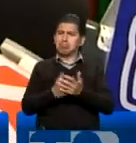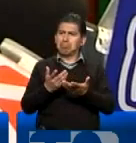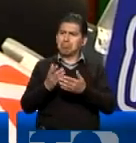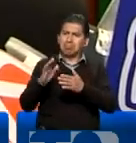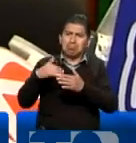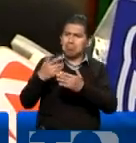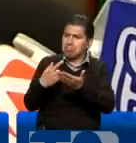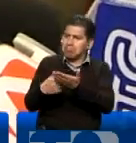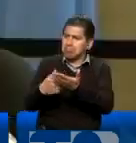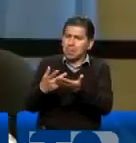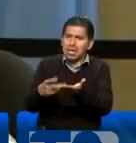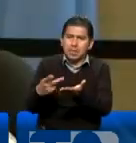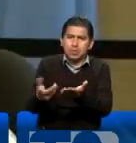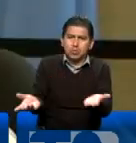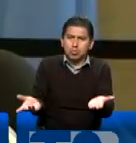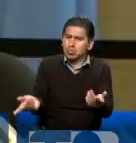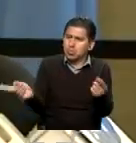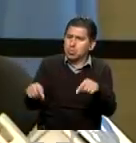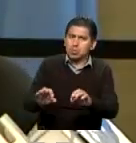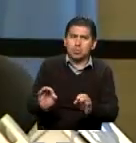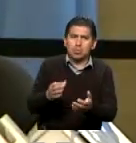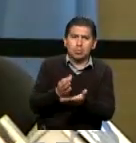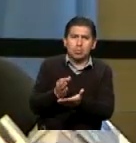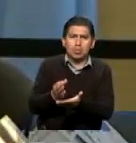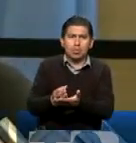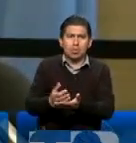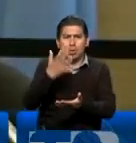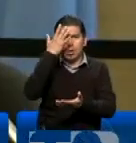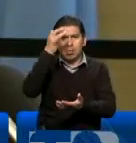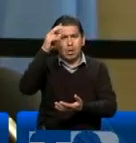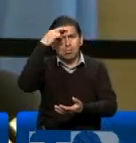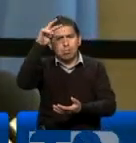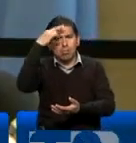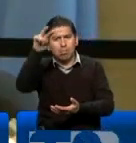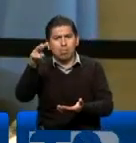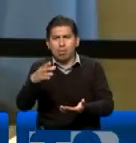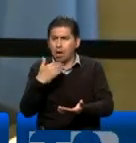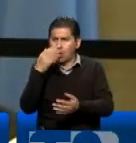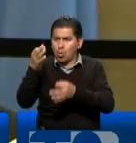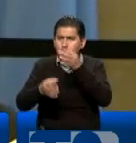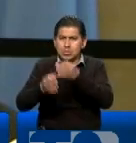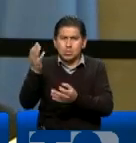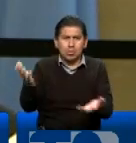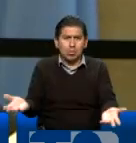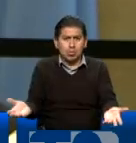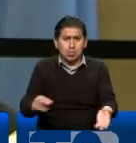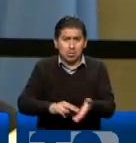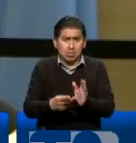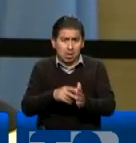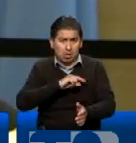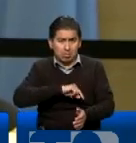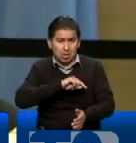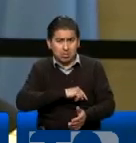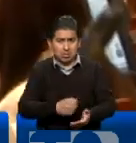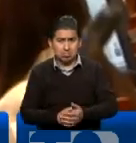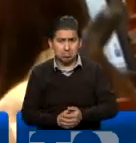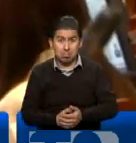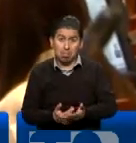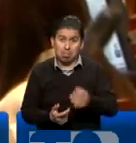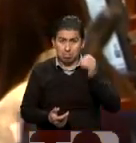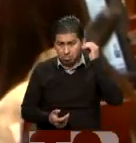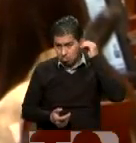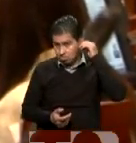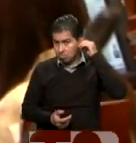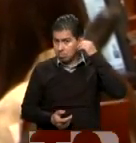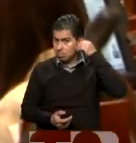no están asistiendo a la asamblea? Es porque se han asilado. Si no hay una fórmula de juicio, seguramente su conciencia no los deja vivir en paz.